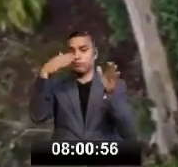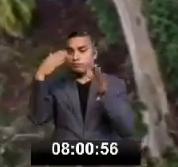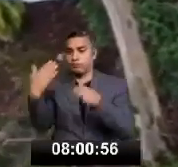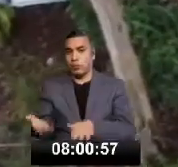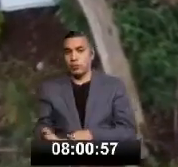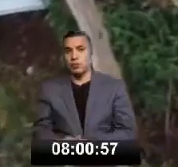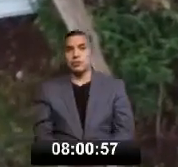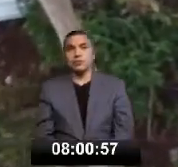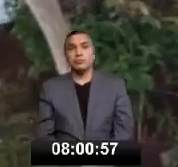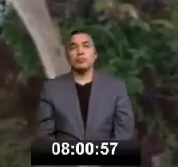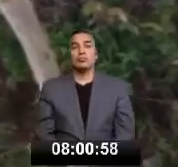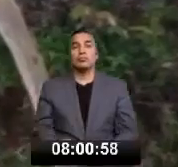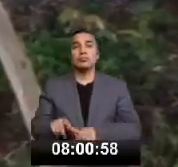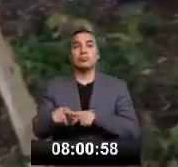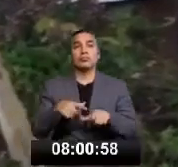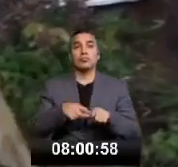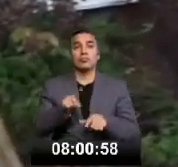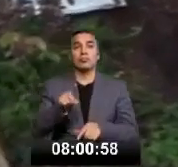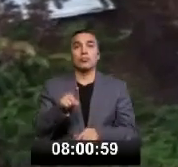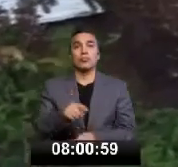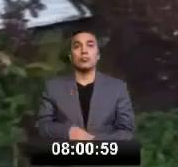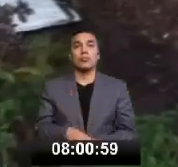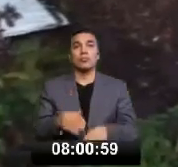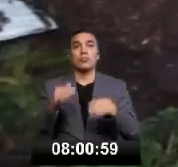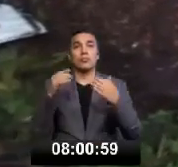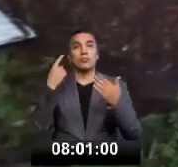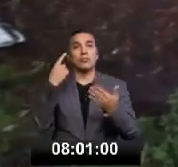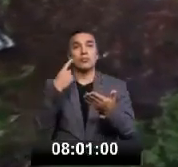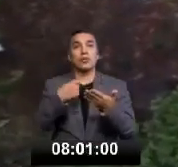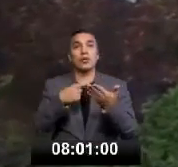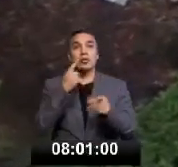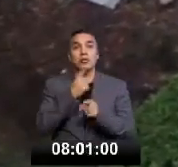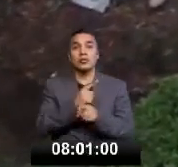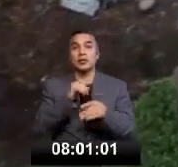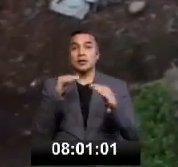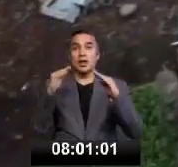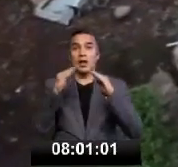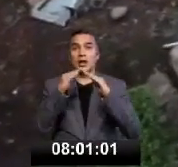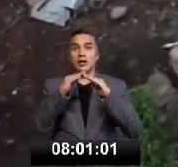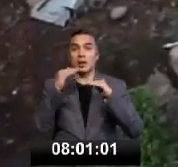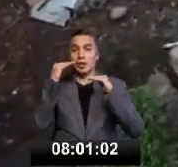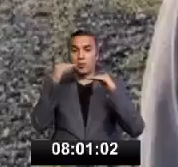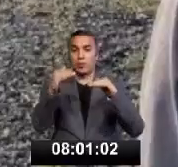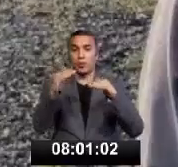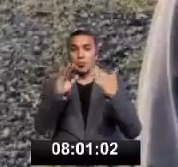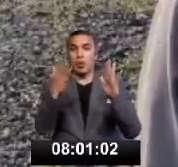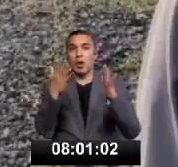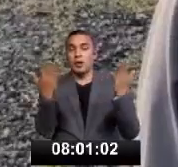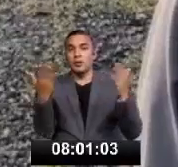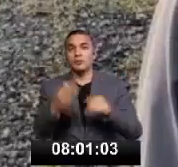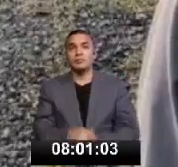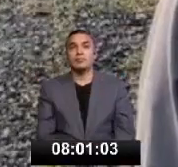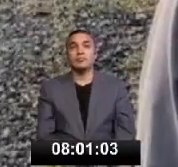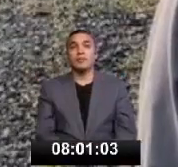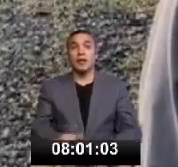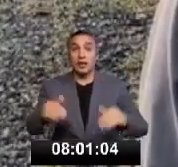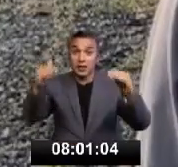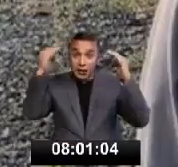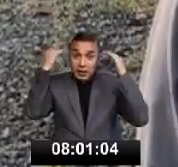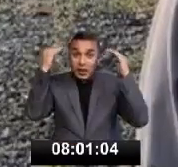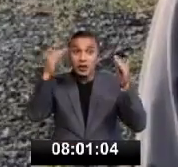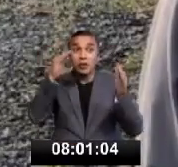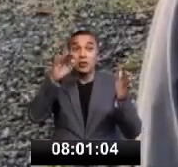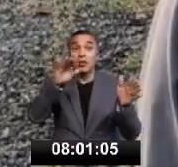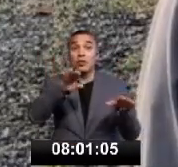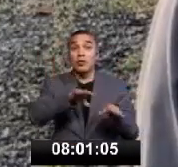José, en la parroquia Madre Tierra, se desprendió parcialmente, dejando al descubierto una parte de la casa. Se voló el techo